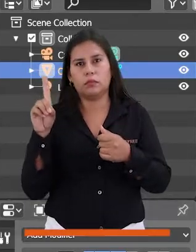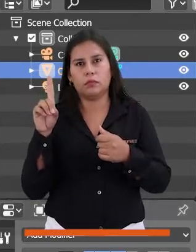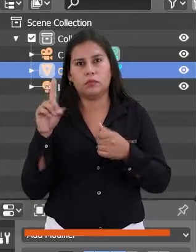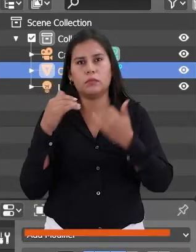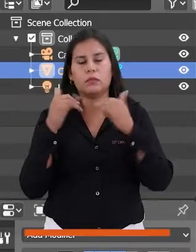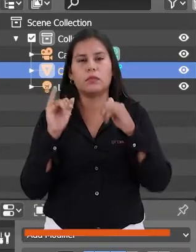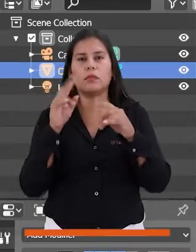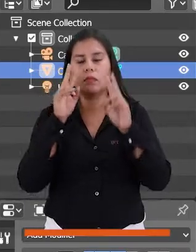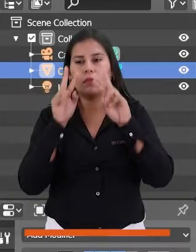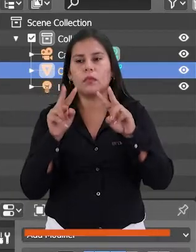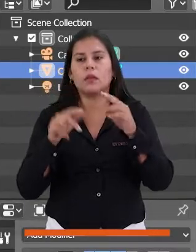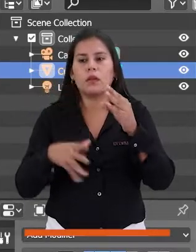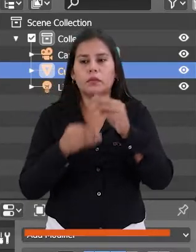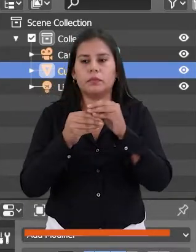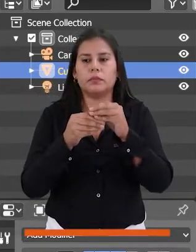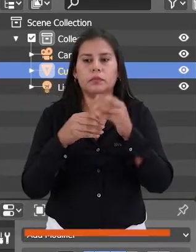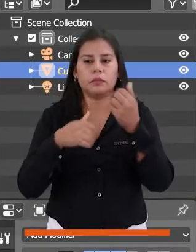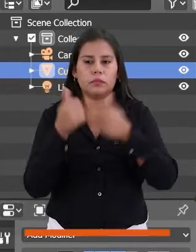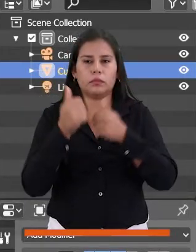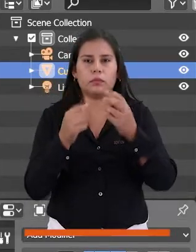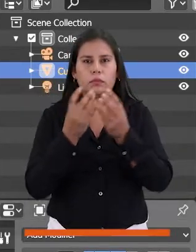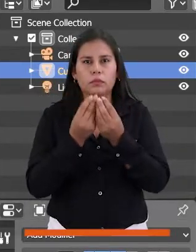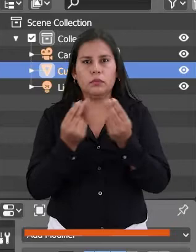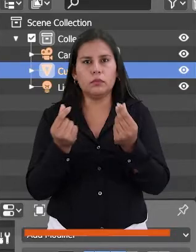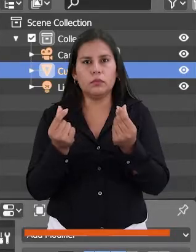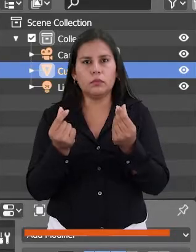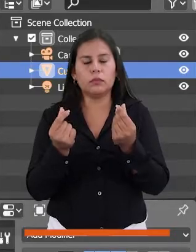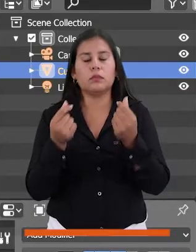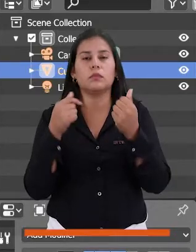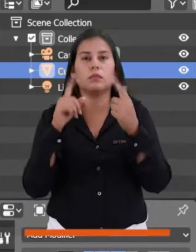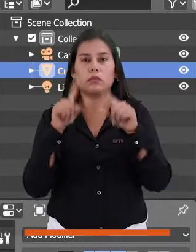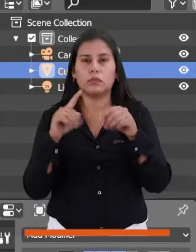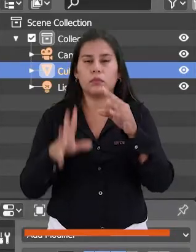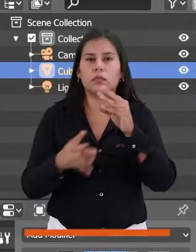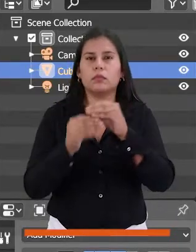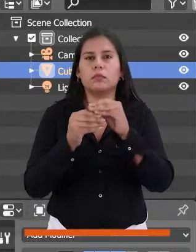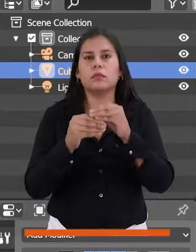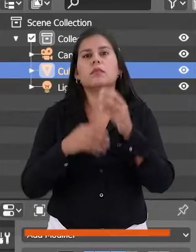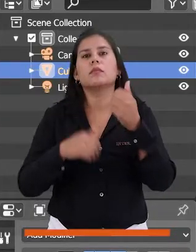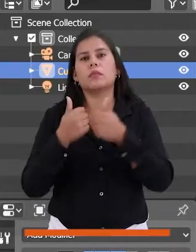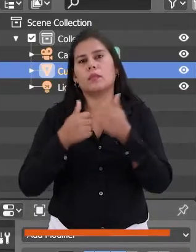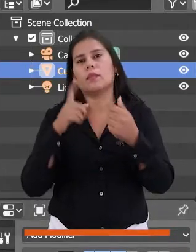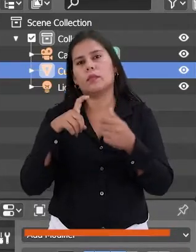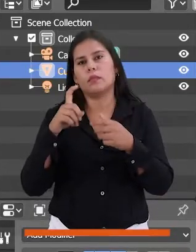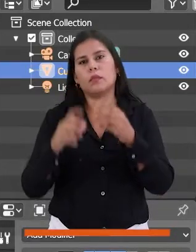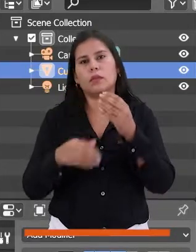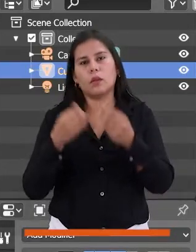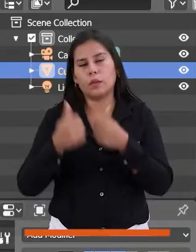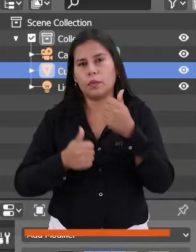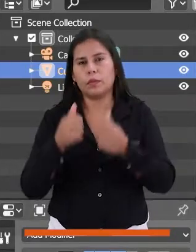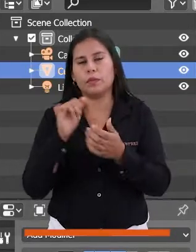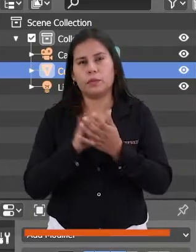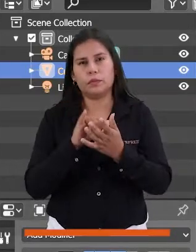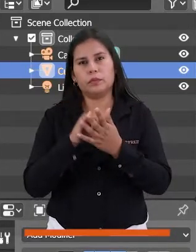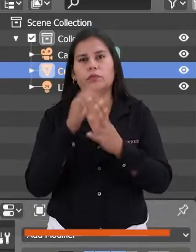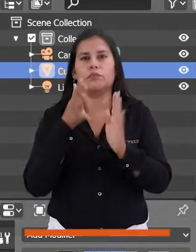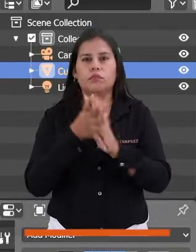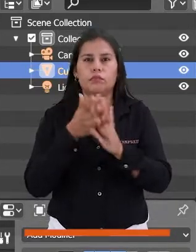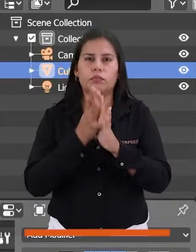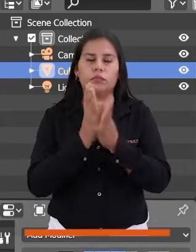3D, pues vean que ya me aparece más suavizado. Si yo lo aumento, pues vamos a tener mayor número